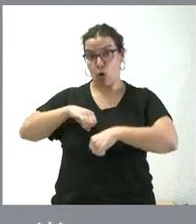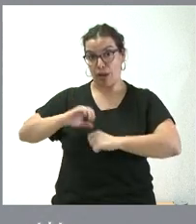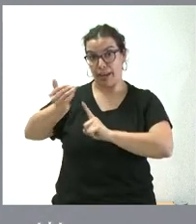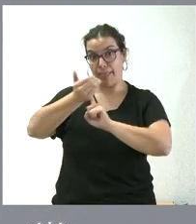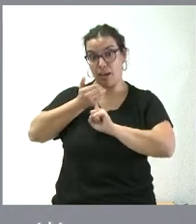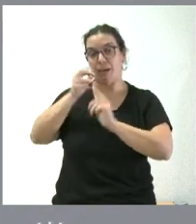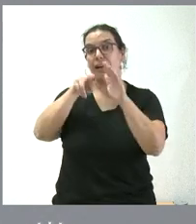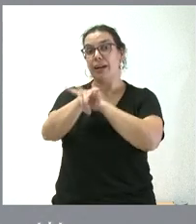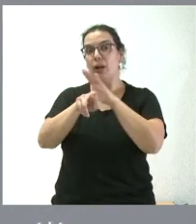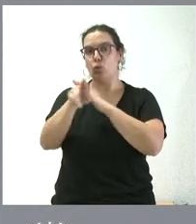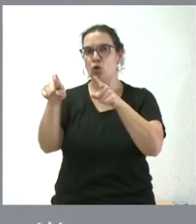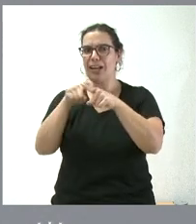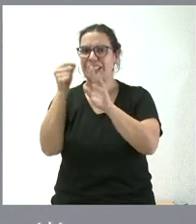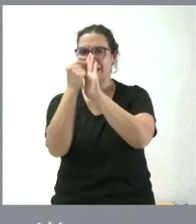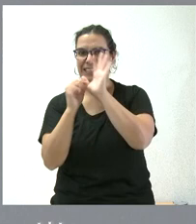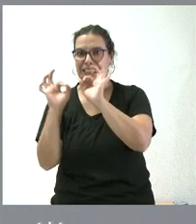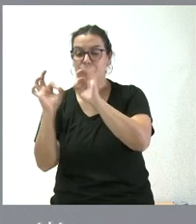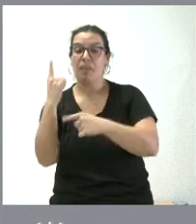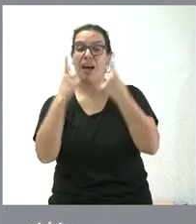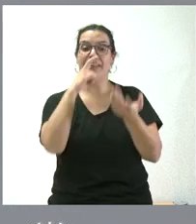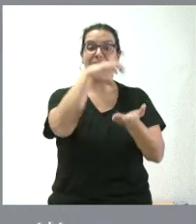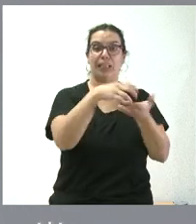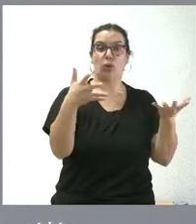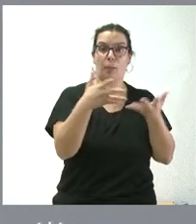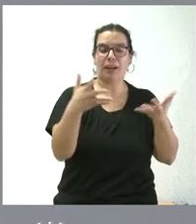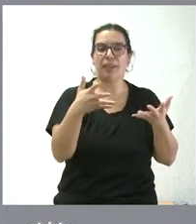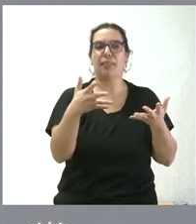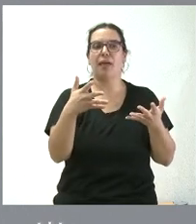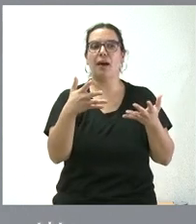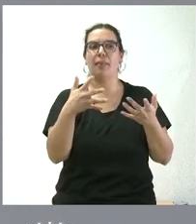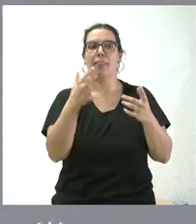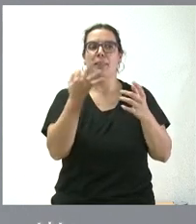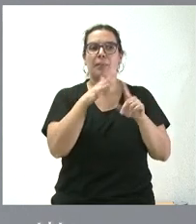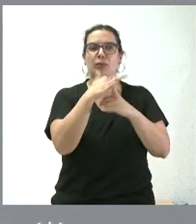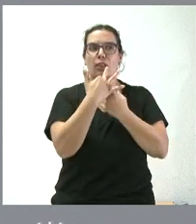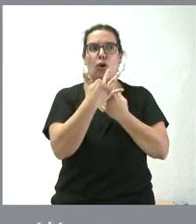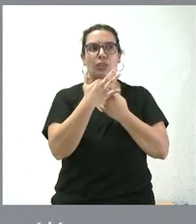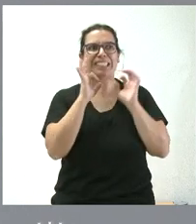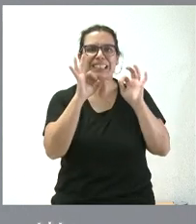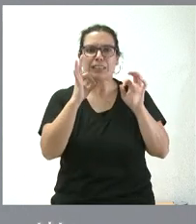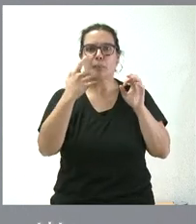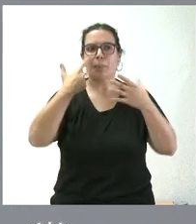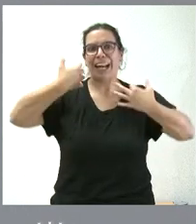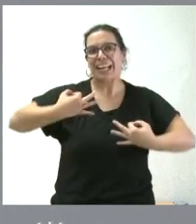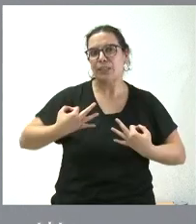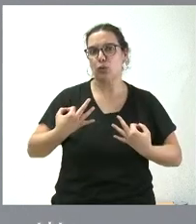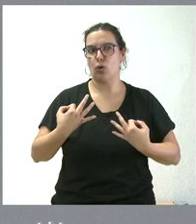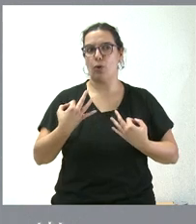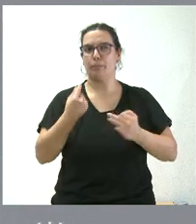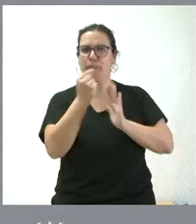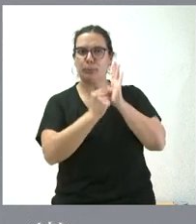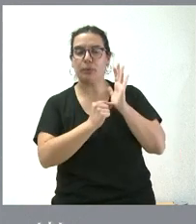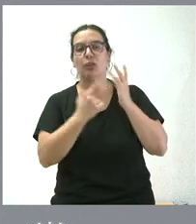recurso es de unas características a veces los centros de emergencia son en circunstancias concretas de riesgo y hay que dejarse